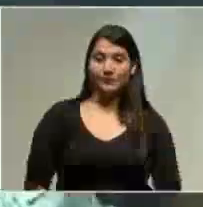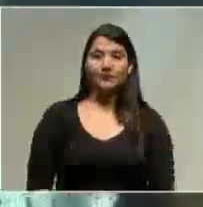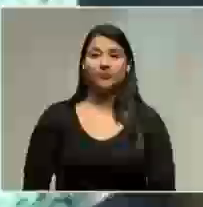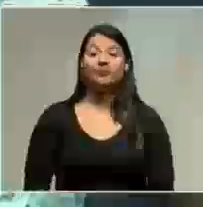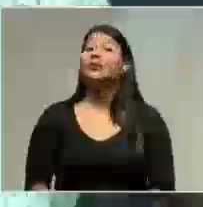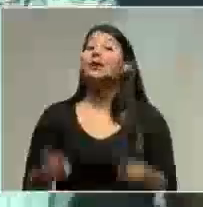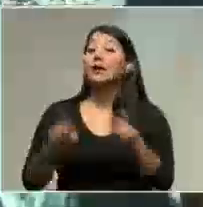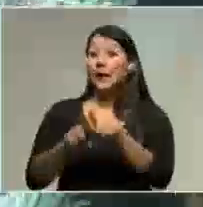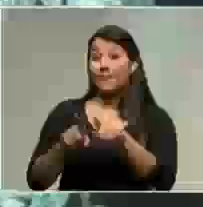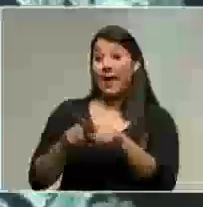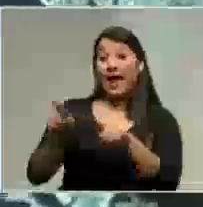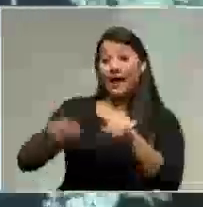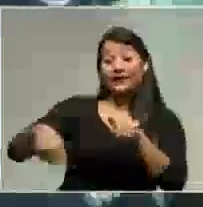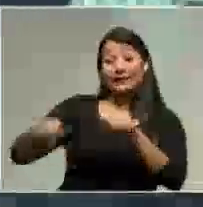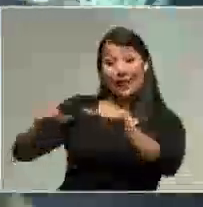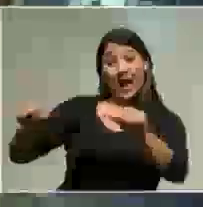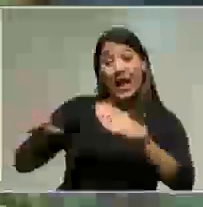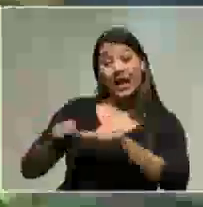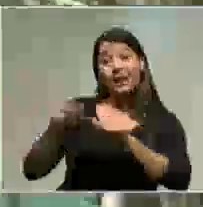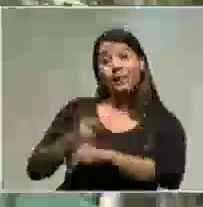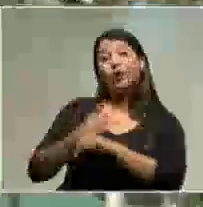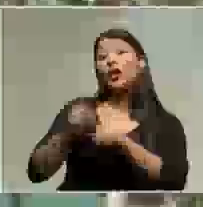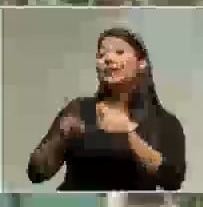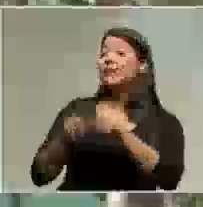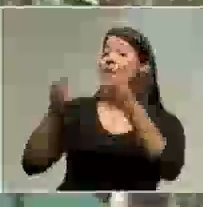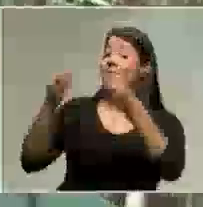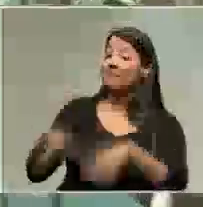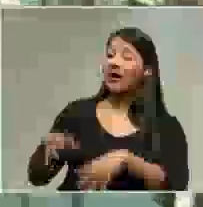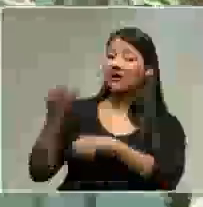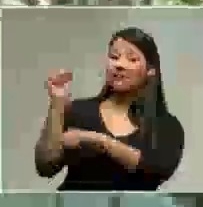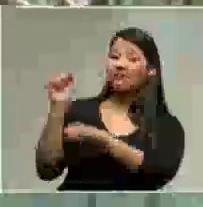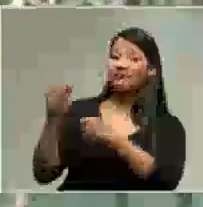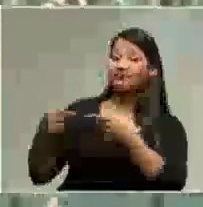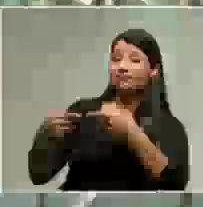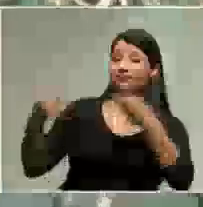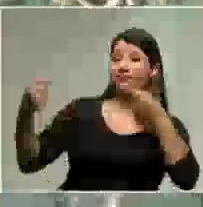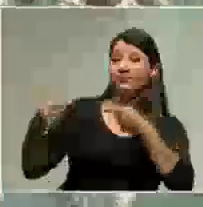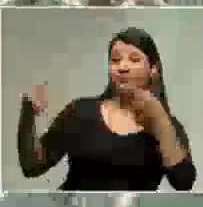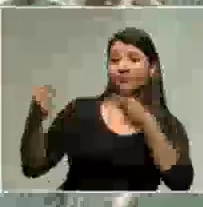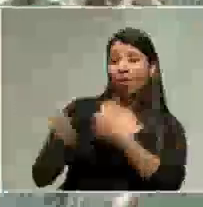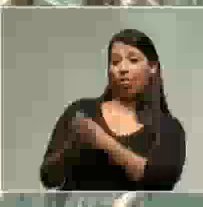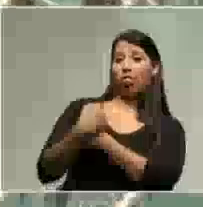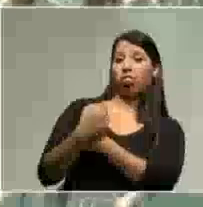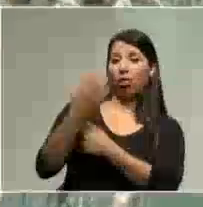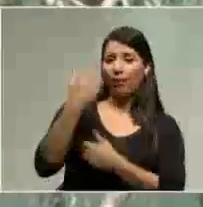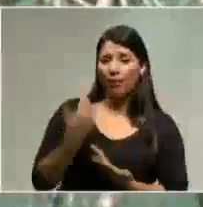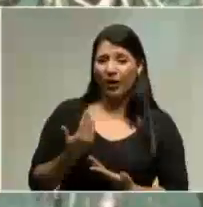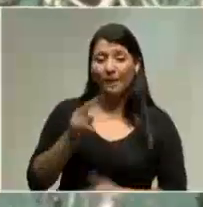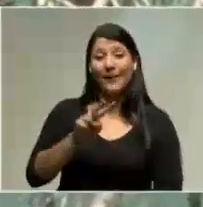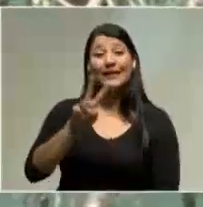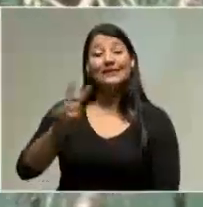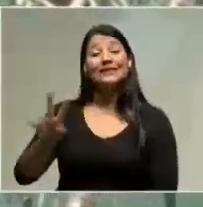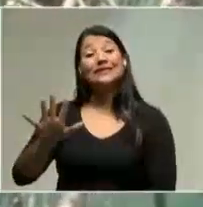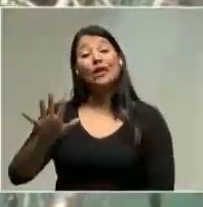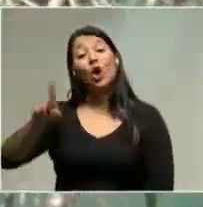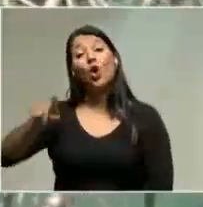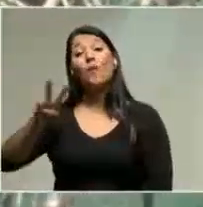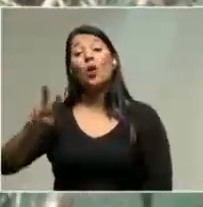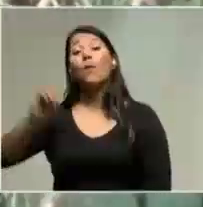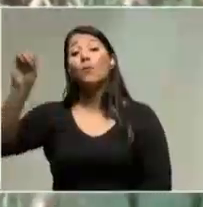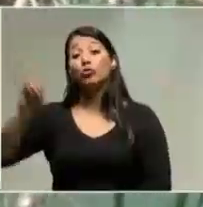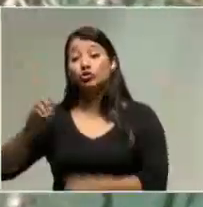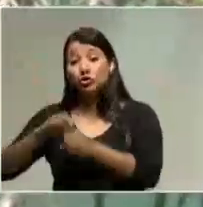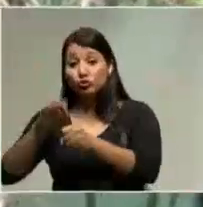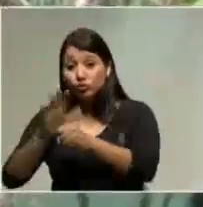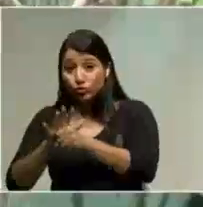Por otro lado, estas áreas protegidas también están perdiendo la batalla contra el narcotráfico. El 25,2% de los cultivos erradicados